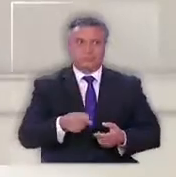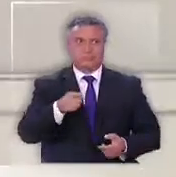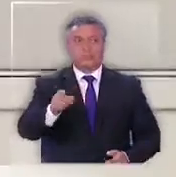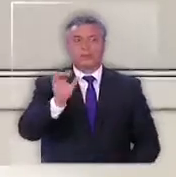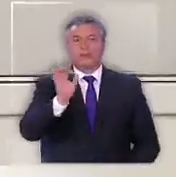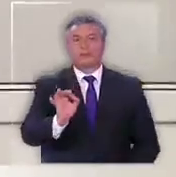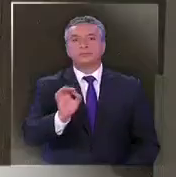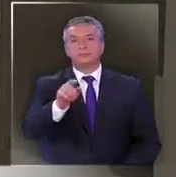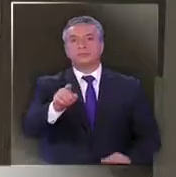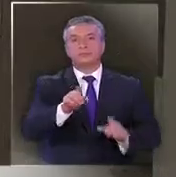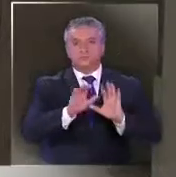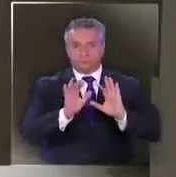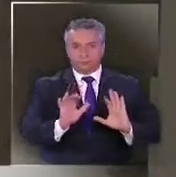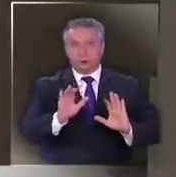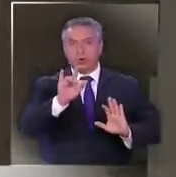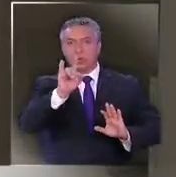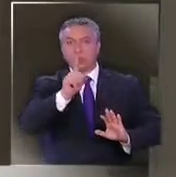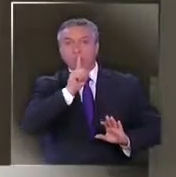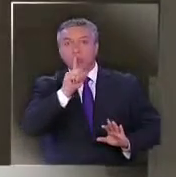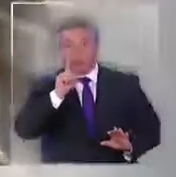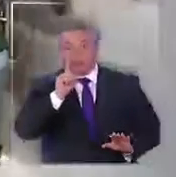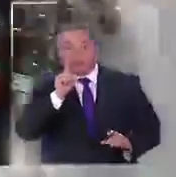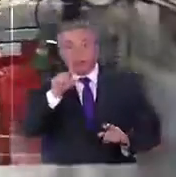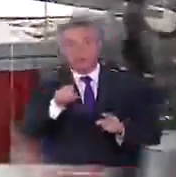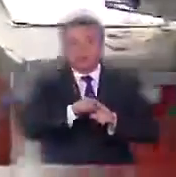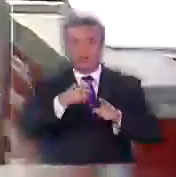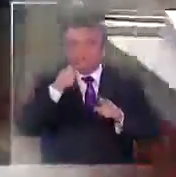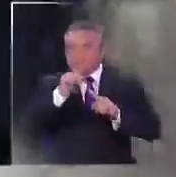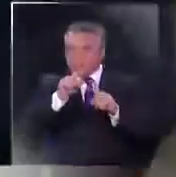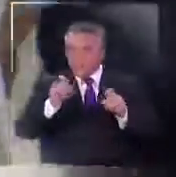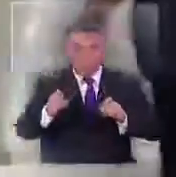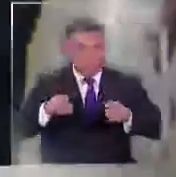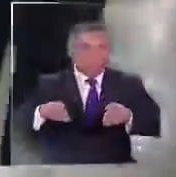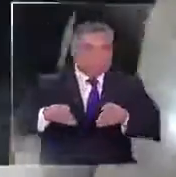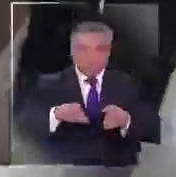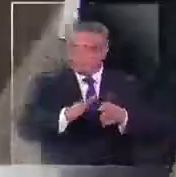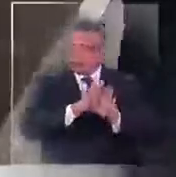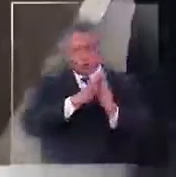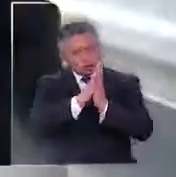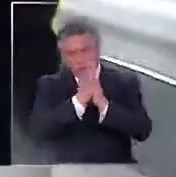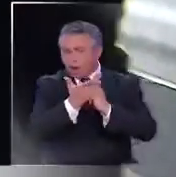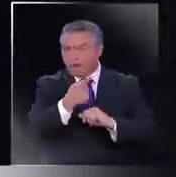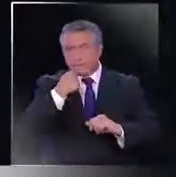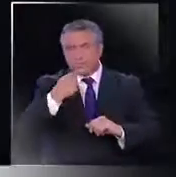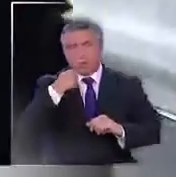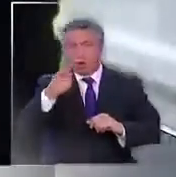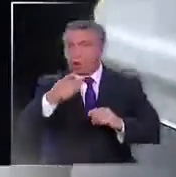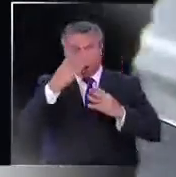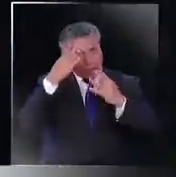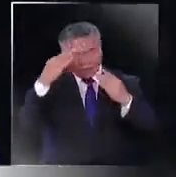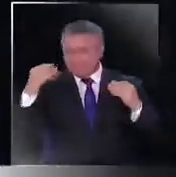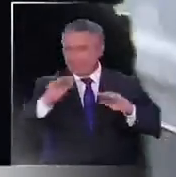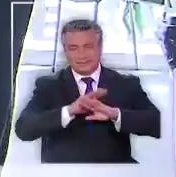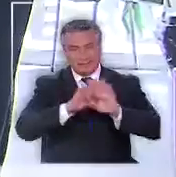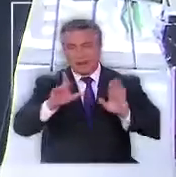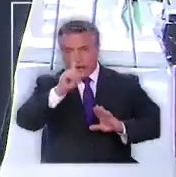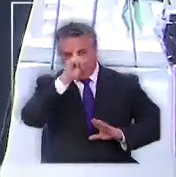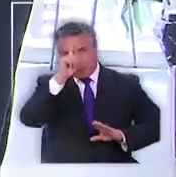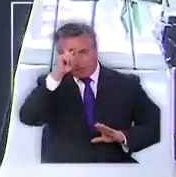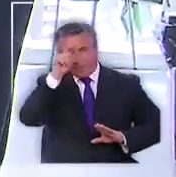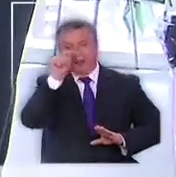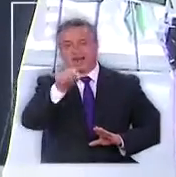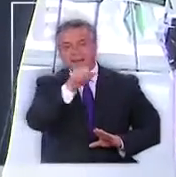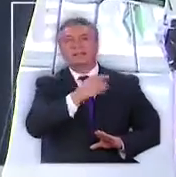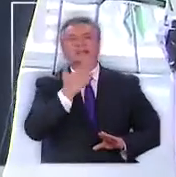Sanidad, traumatología en la UTI se hicieron las preguntas. Ni un pasillo, ni una sala, ni una habitación fue olvidada. En los hospitales fueron